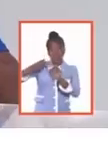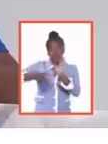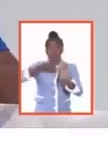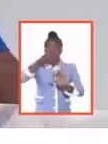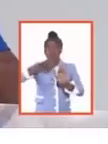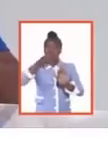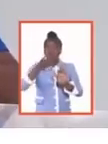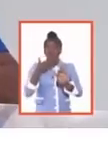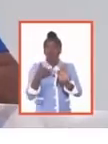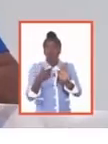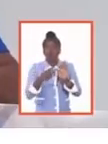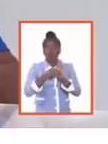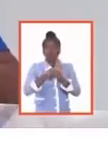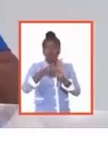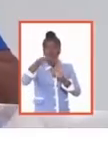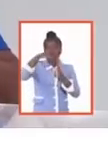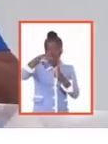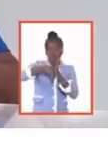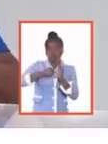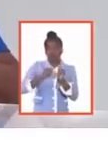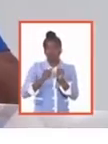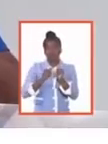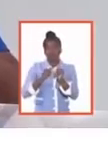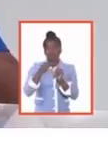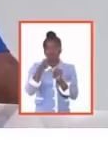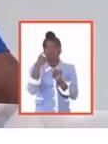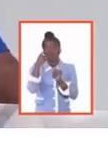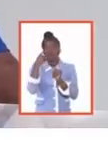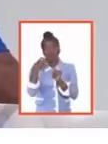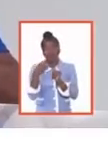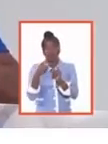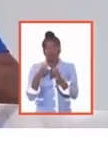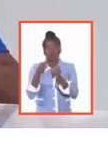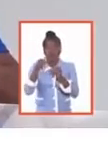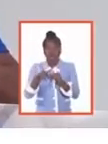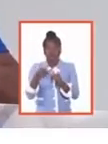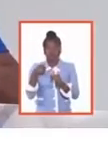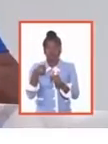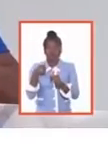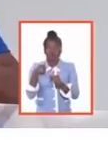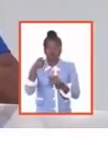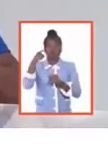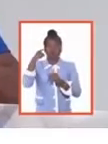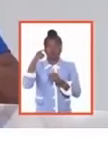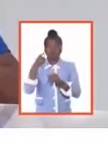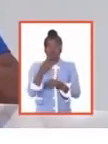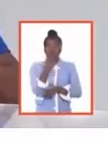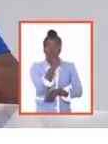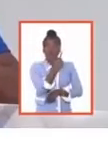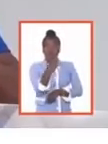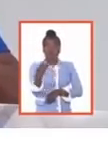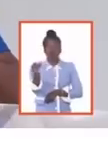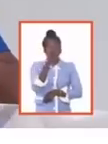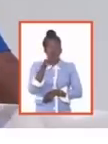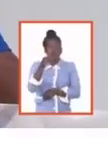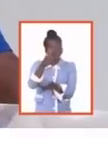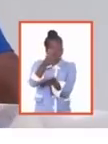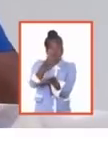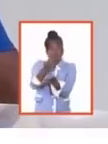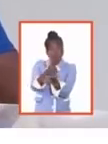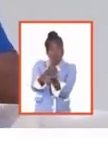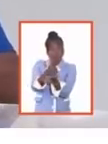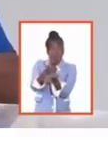interesante. Ahora, en estos momentos, tengo que lograr también explicarle, porque en los municipios cabecera es